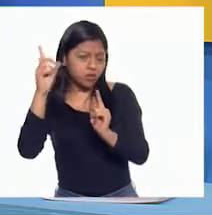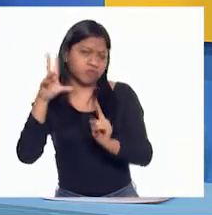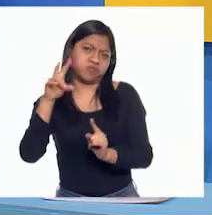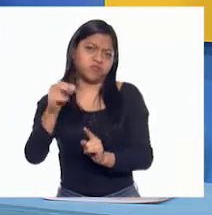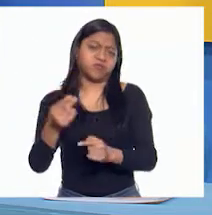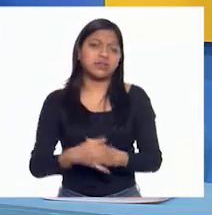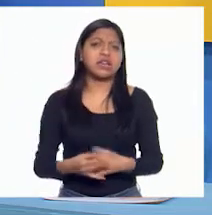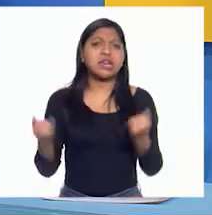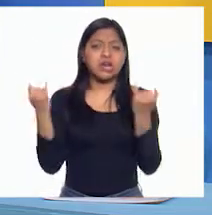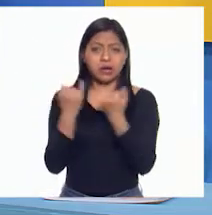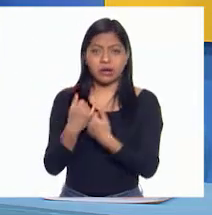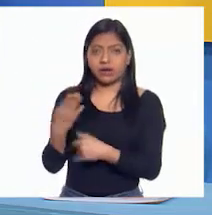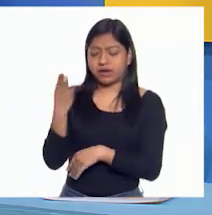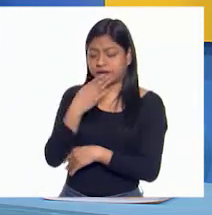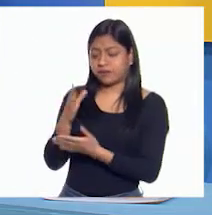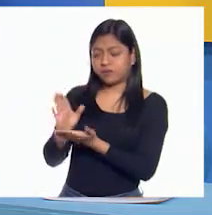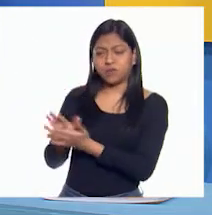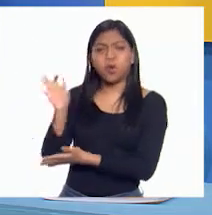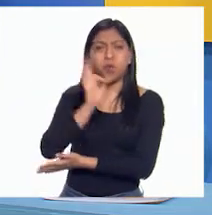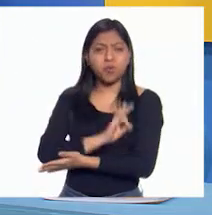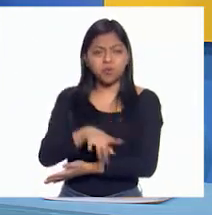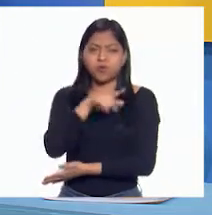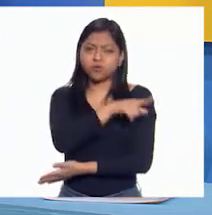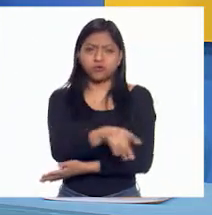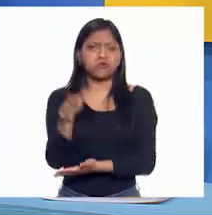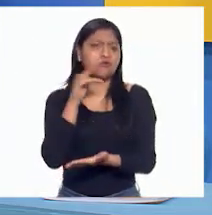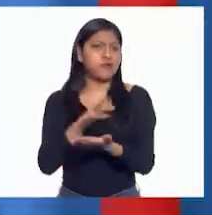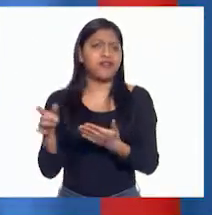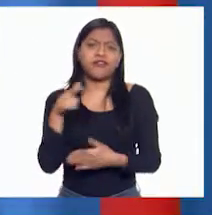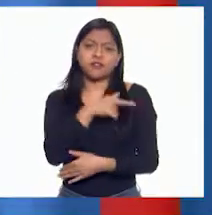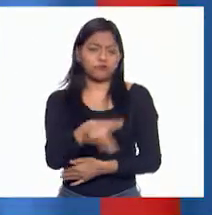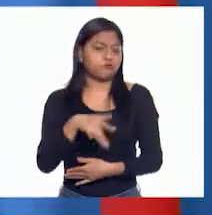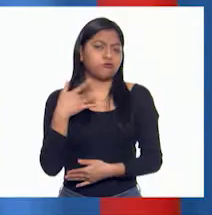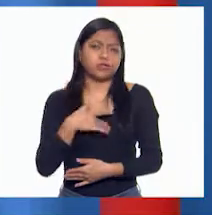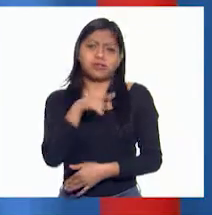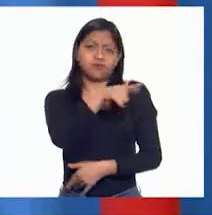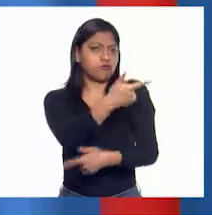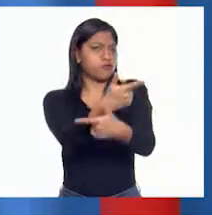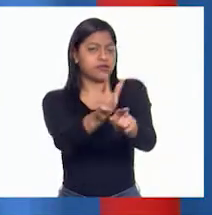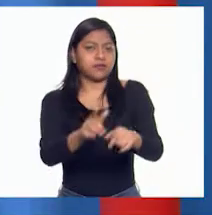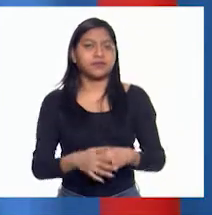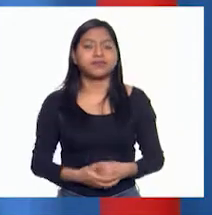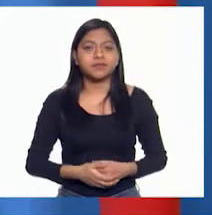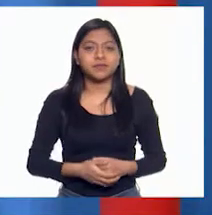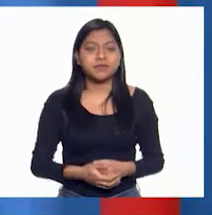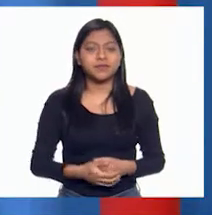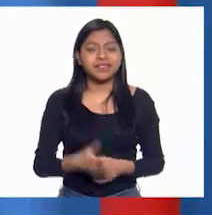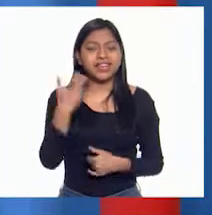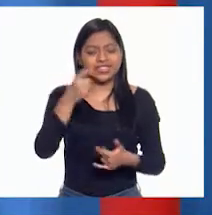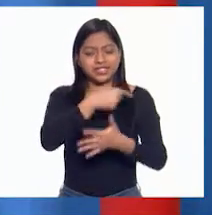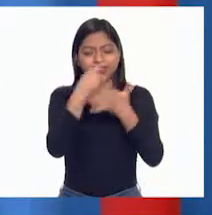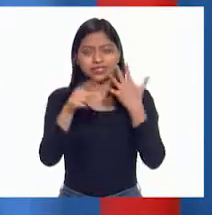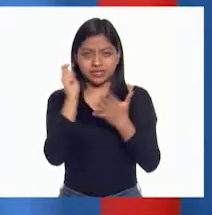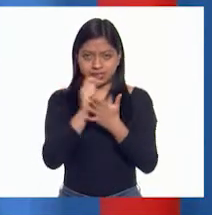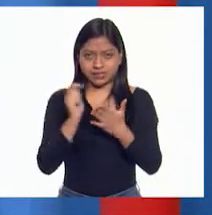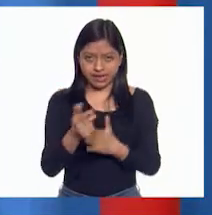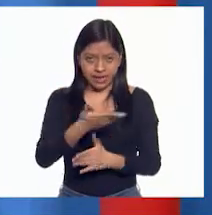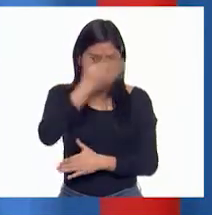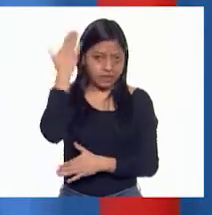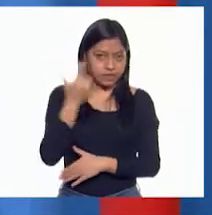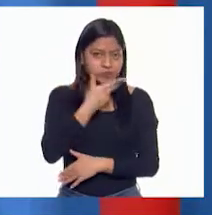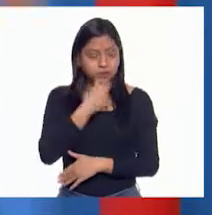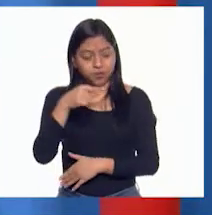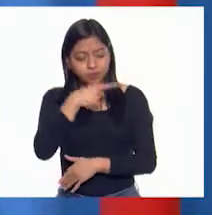la Biblia podía ser leída e interpretada libremente. Para entender mejor por qué estas tesis de Martín Lutero provocaron